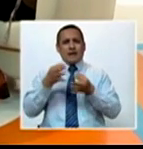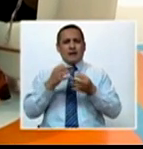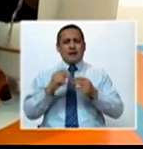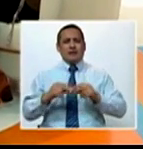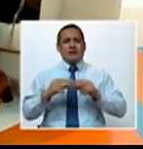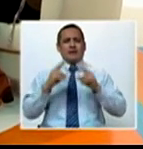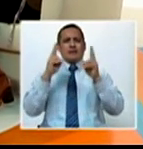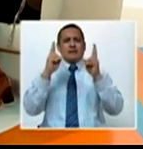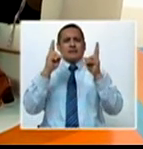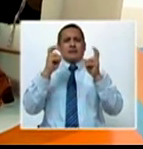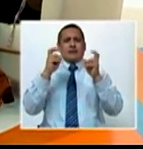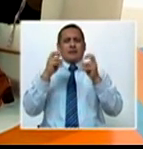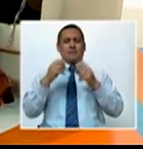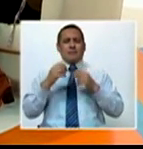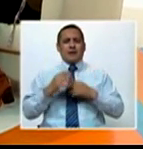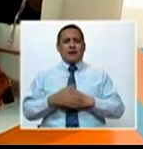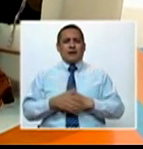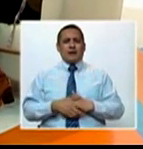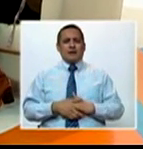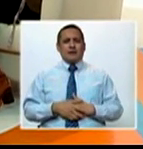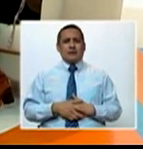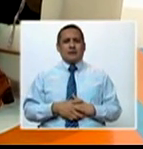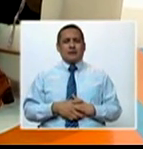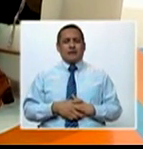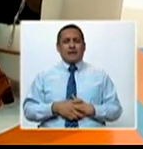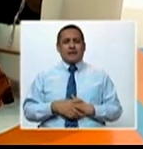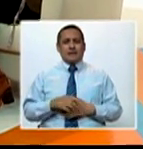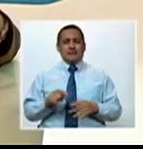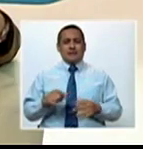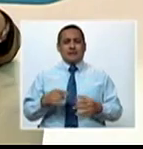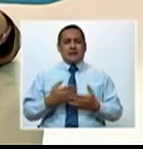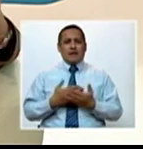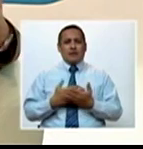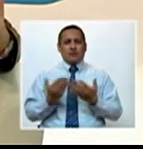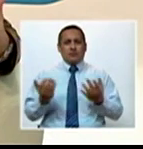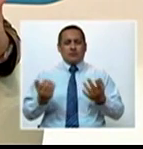este caso iba un tanto por